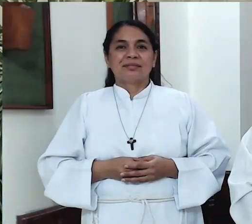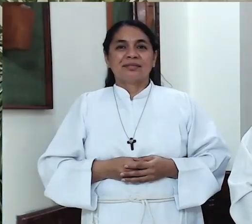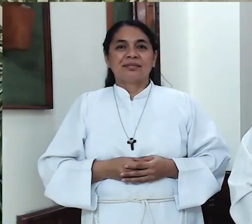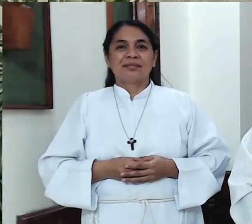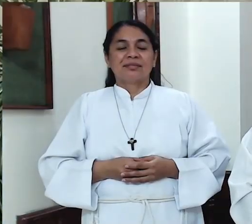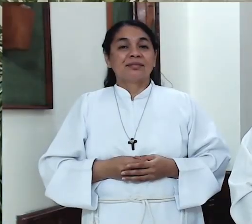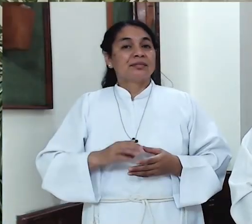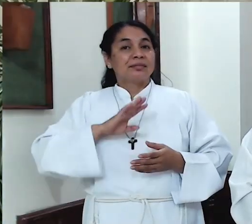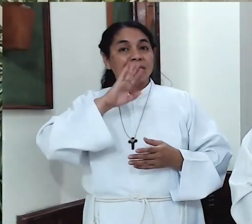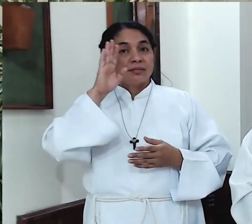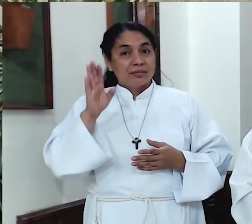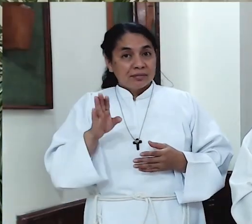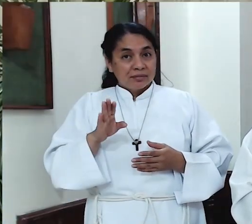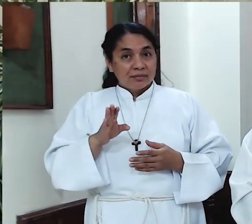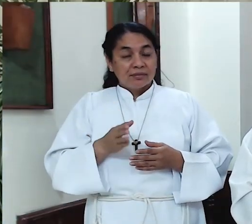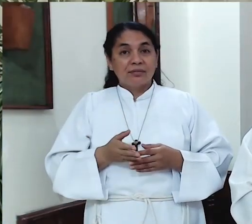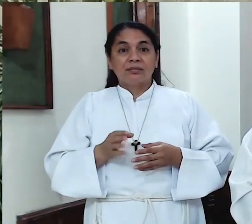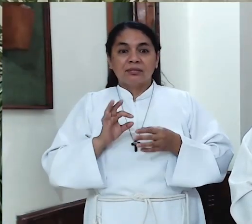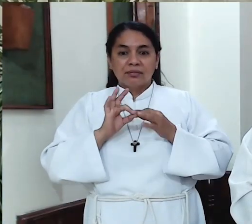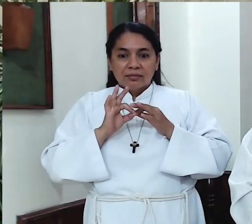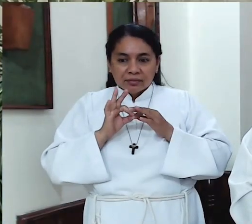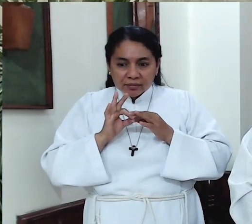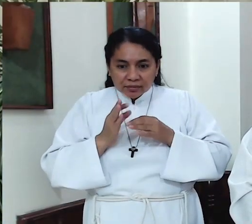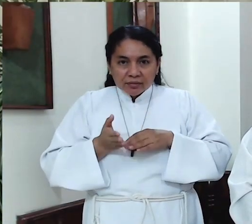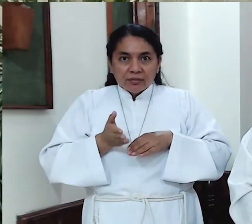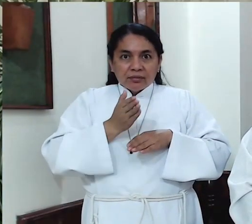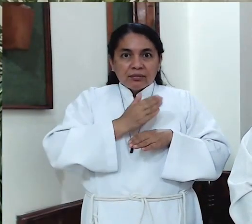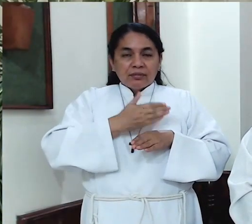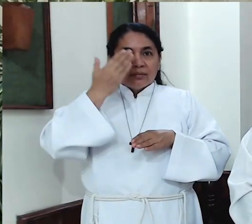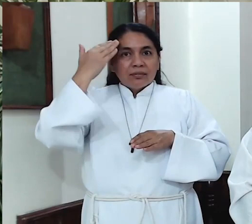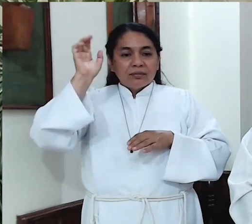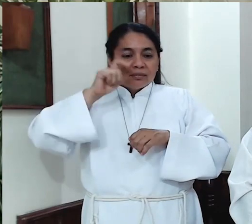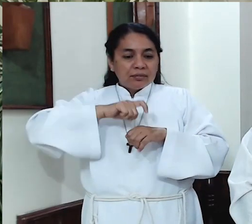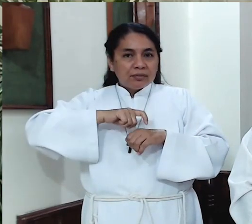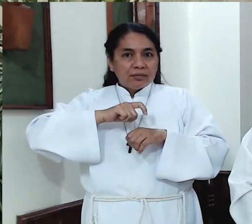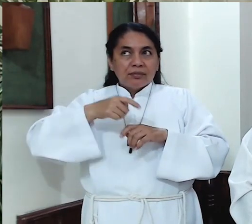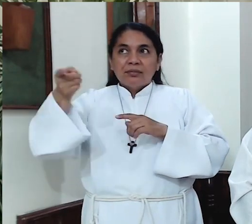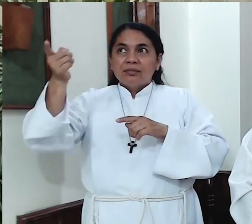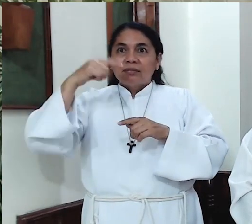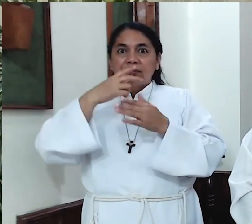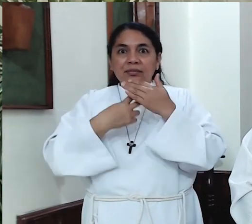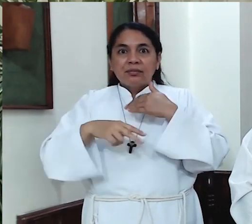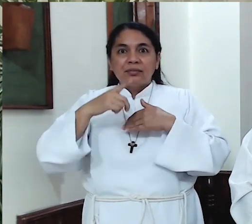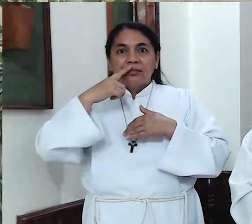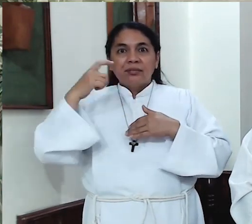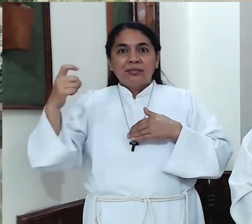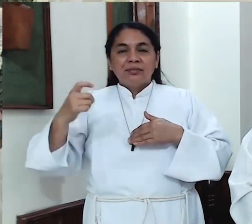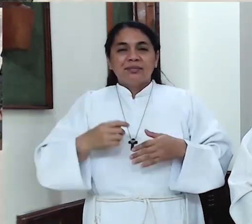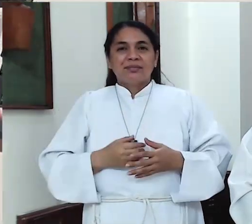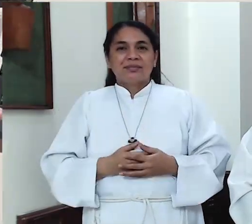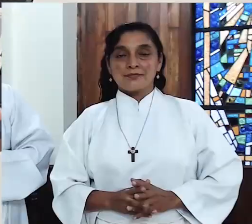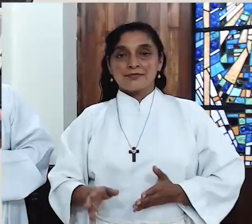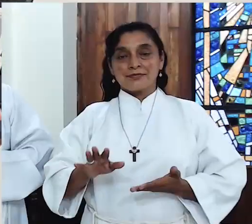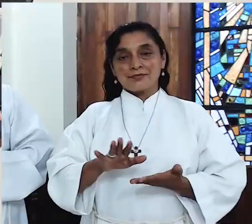Estén preparados, porque no saben a qué hora va a venir el Hijo del Hombre.